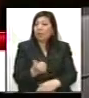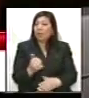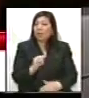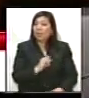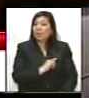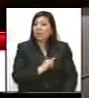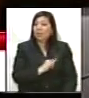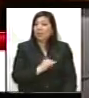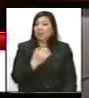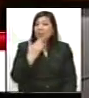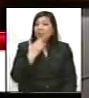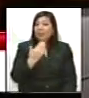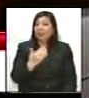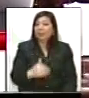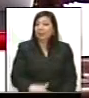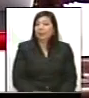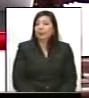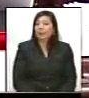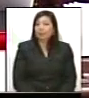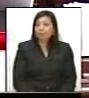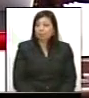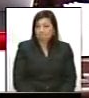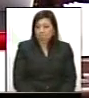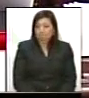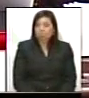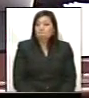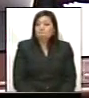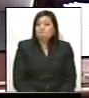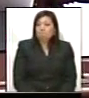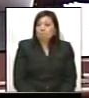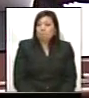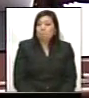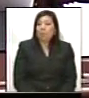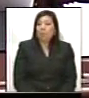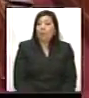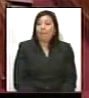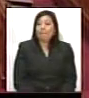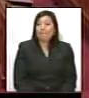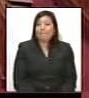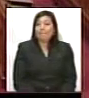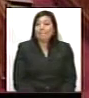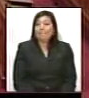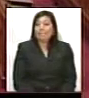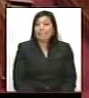muchas gracias 3 el congresista señor relator